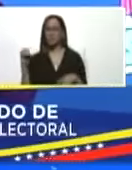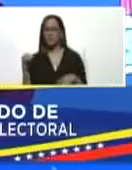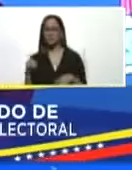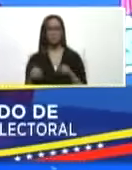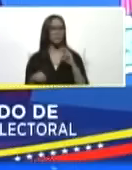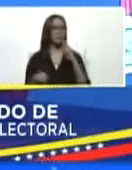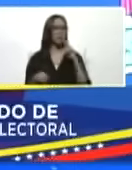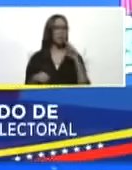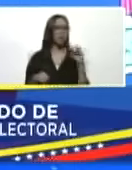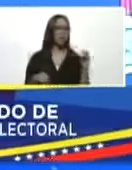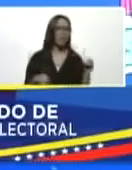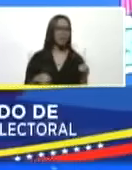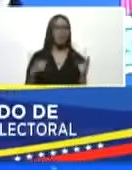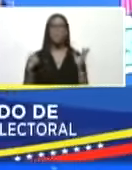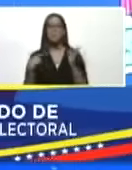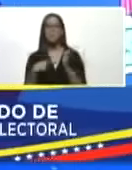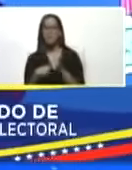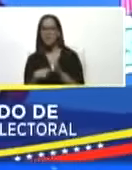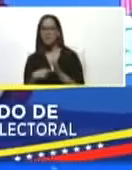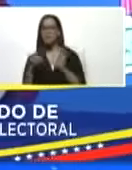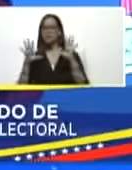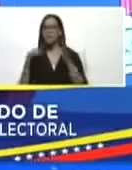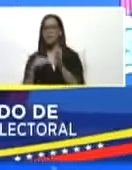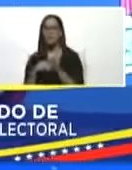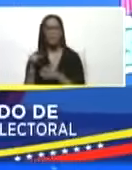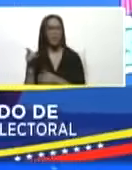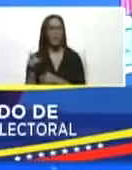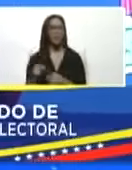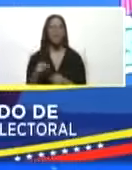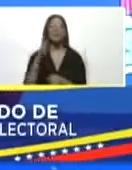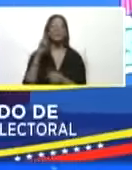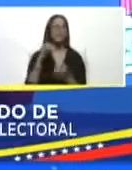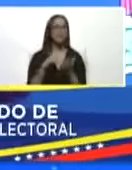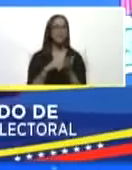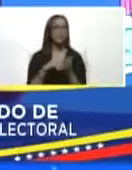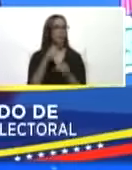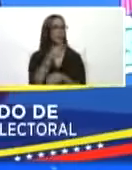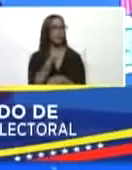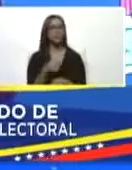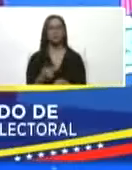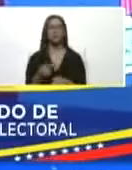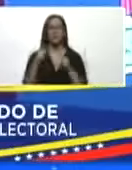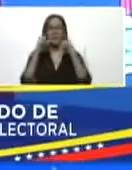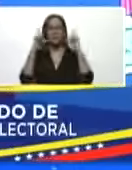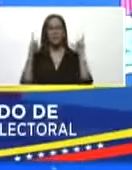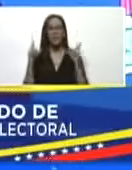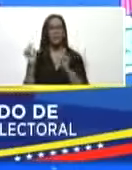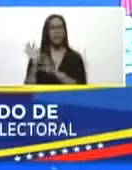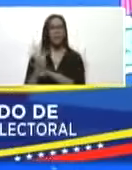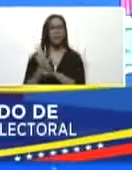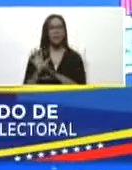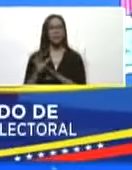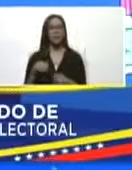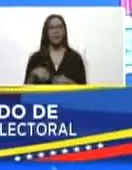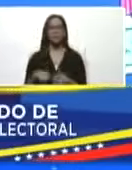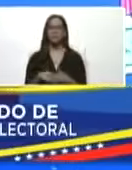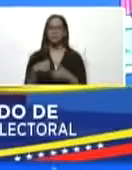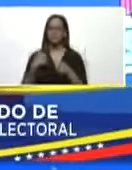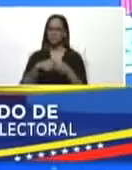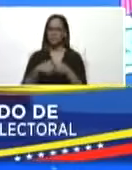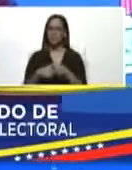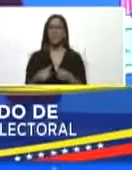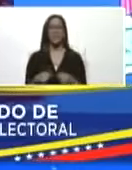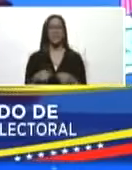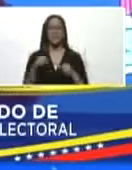200 por allá, 1000 por aquí, 10.000 por allá, 20.000 por allá. Impresionante la marcha de Maracaibo. Impresionante